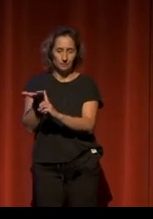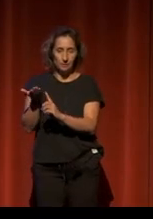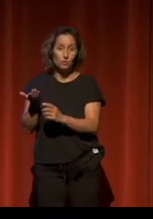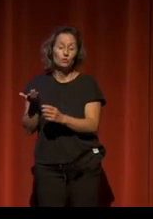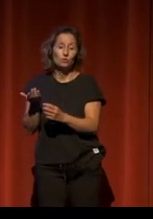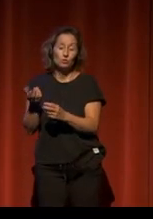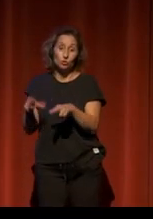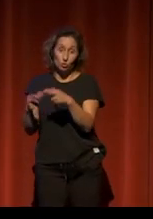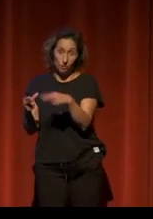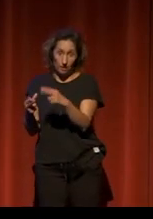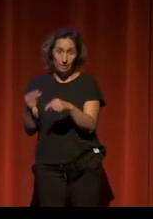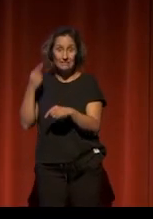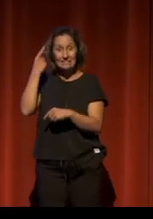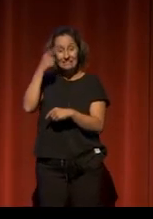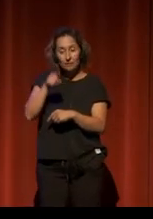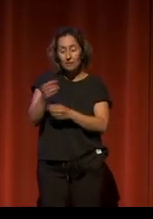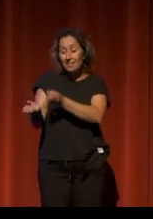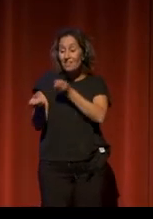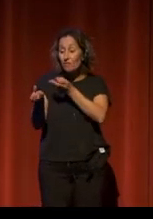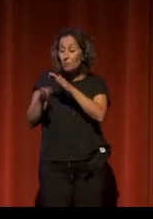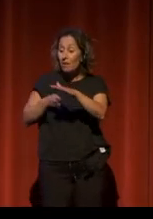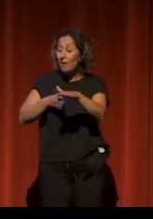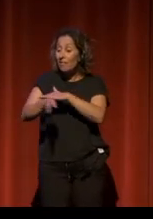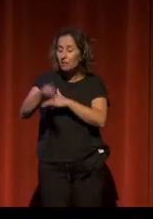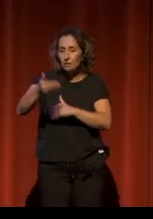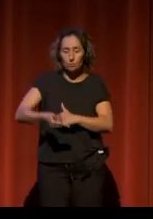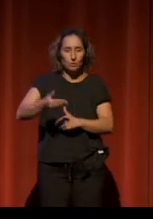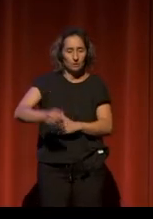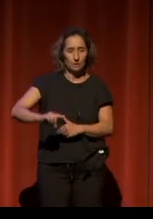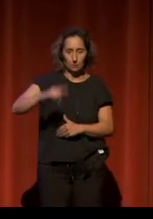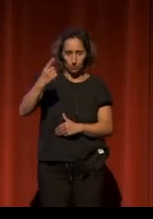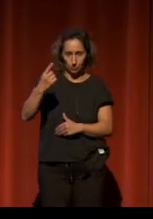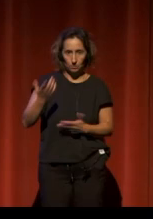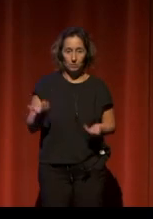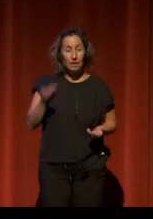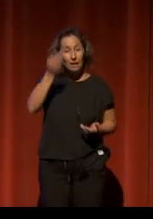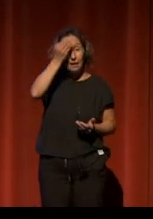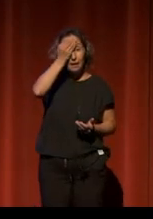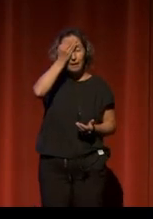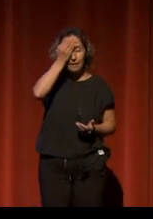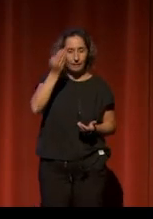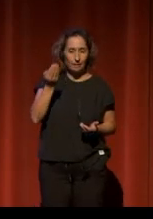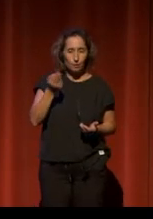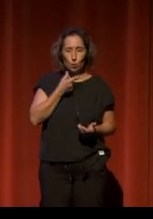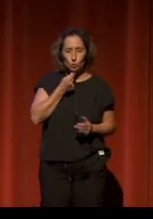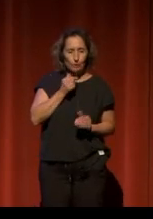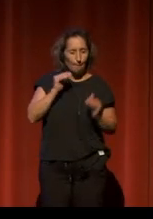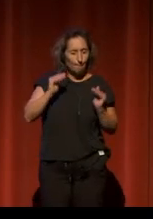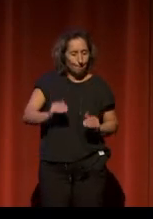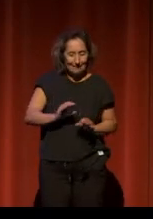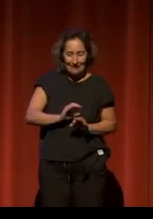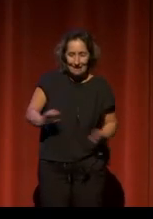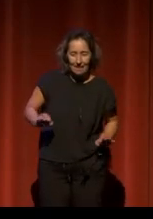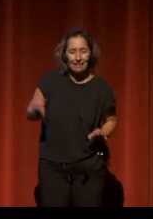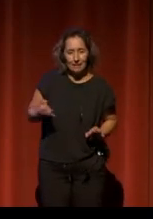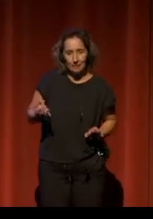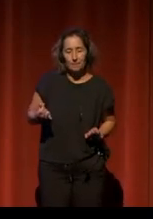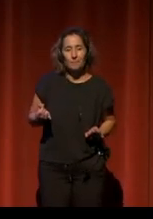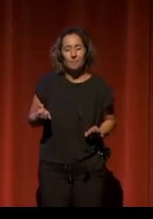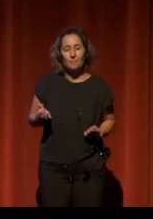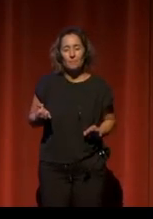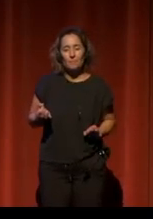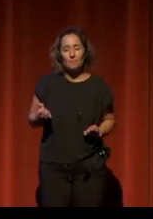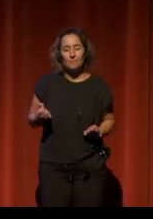entienden que es clave la información accesible porque nada le gusta menos a un hacker que